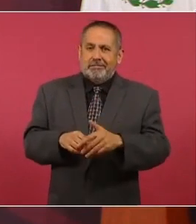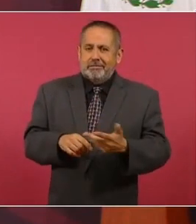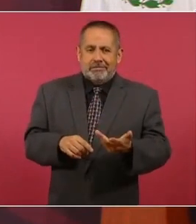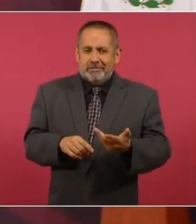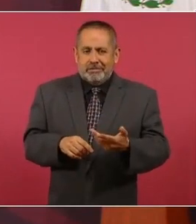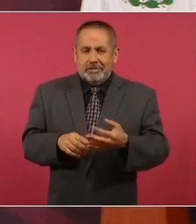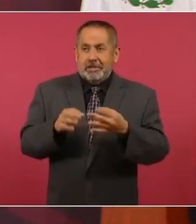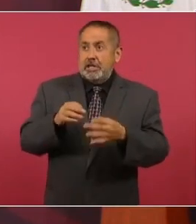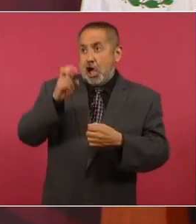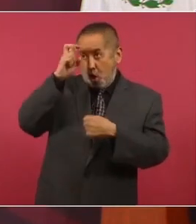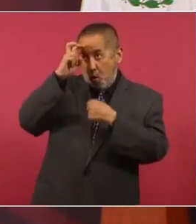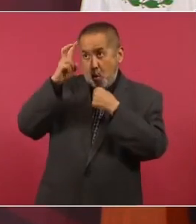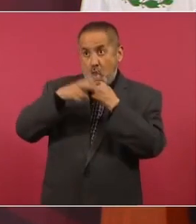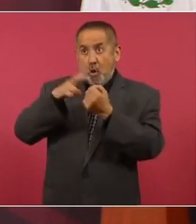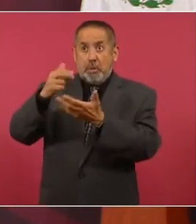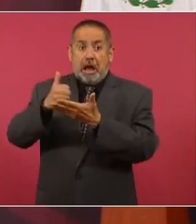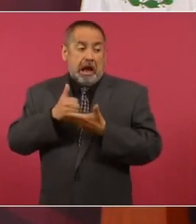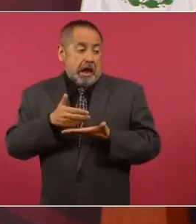oficial